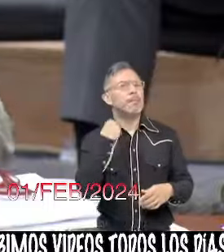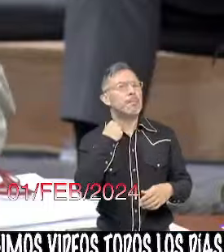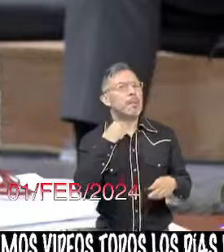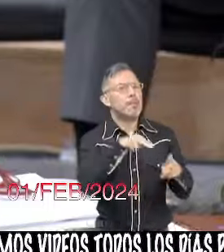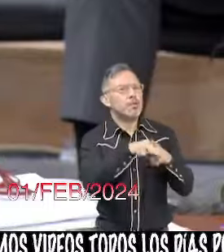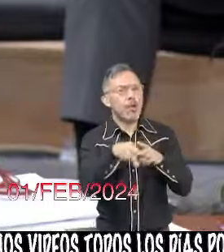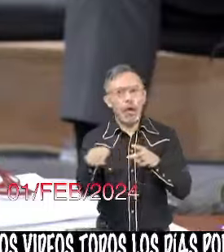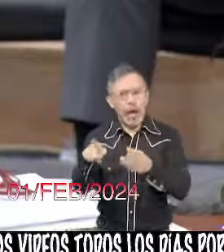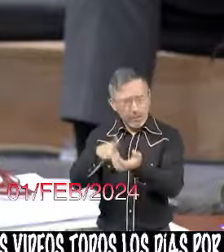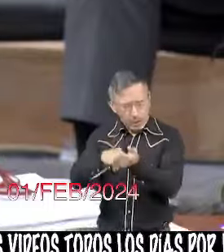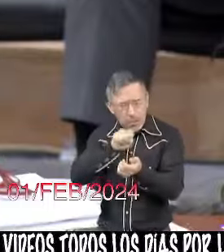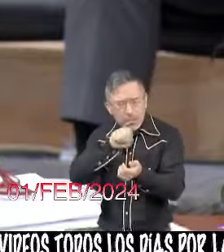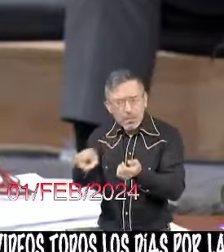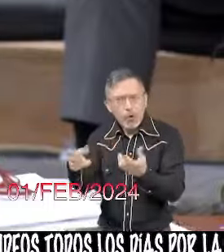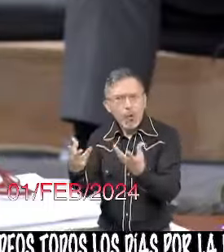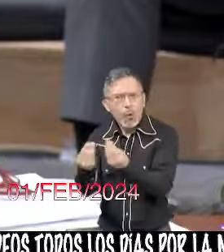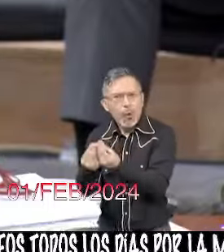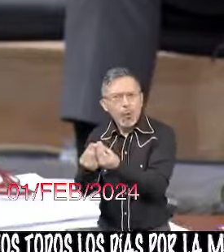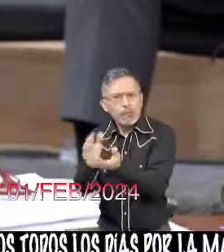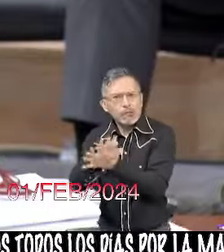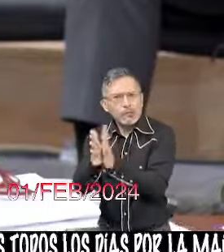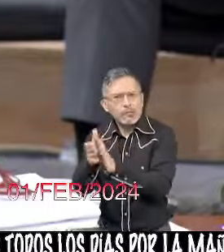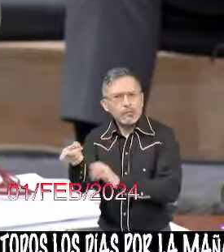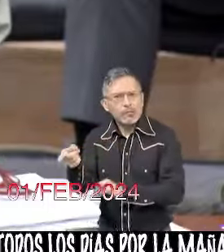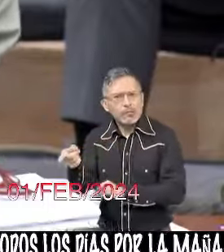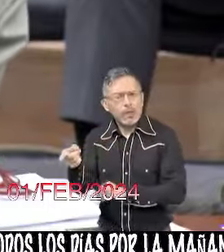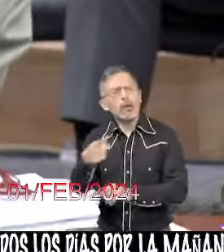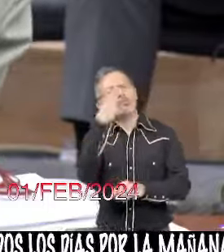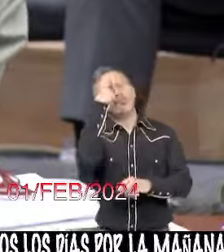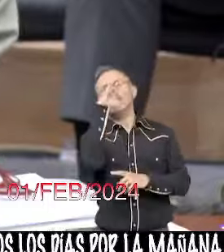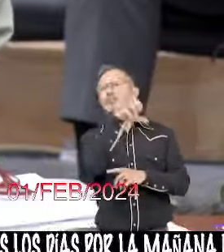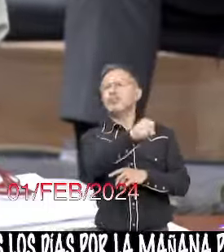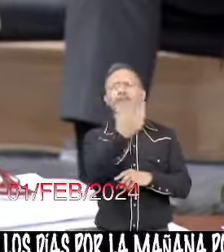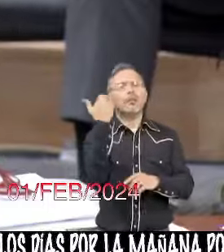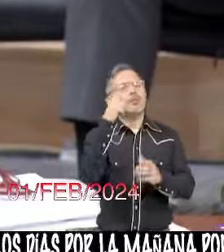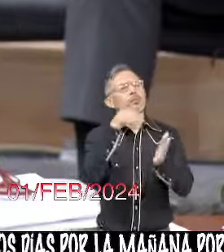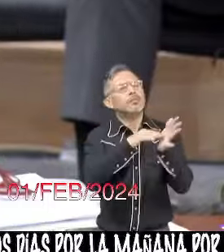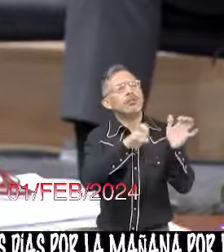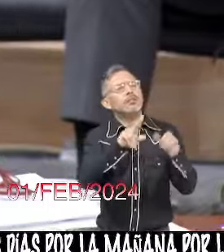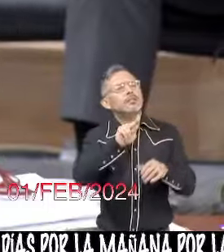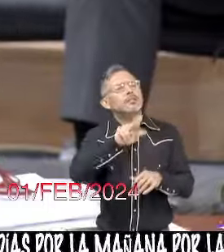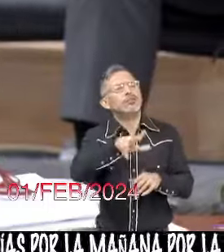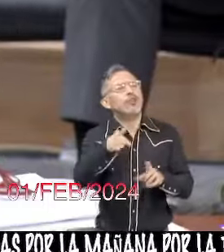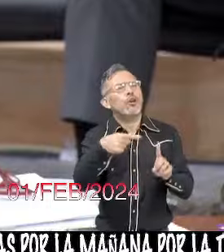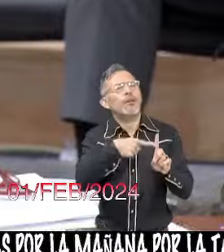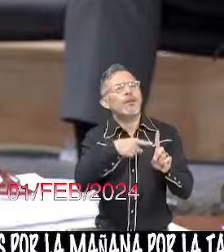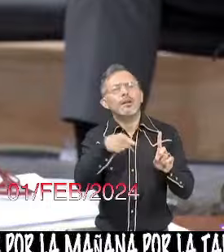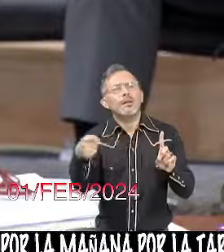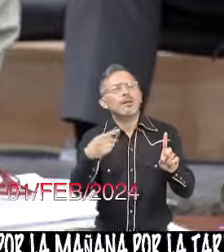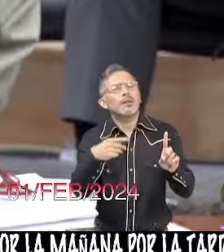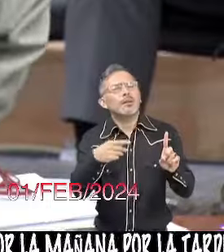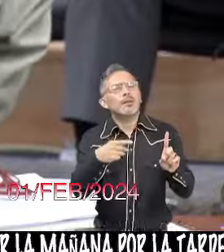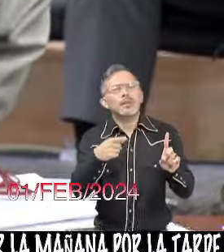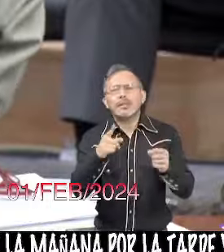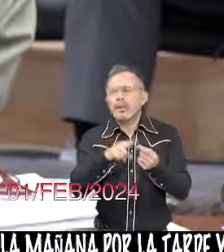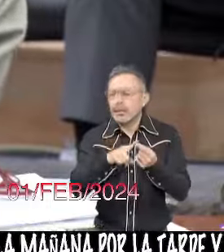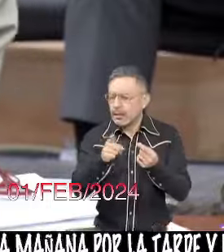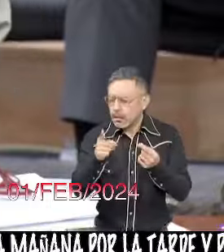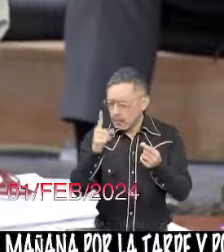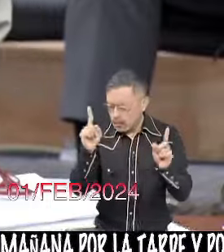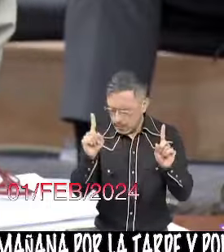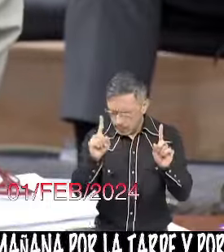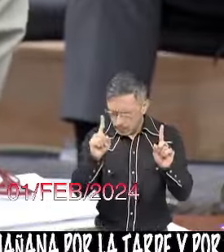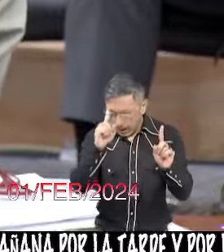¿dónde estaba? ¿Por quién votó López Obrador en 88? ¿Por quién? Déjenme acuerdo. Ah, por Carlos Salinas.